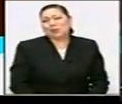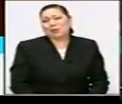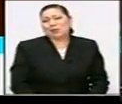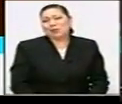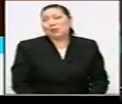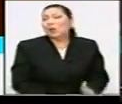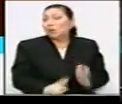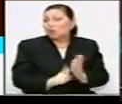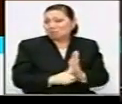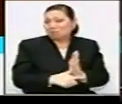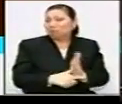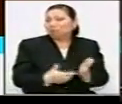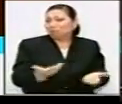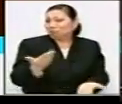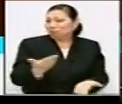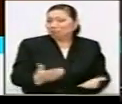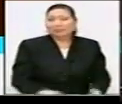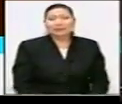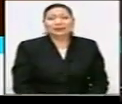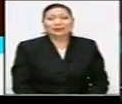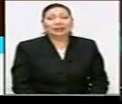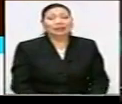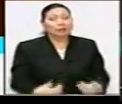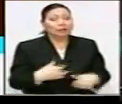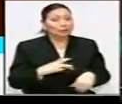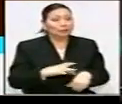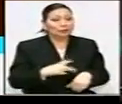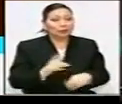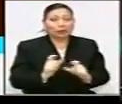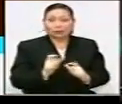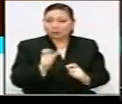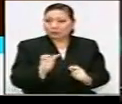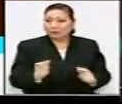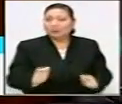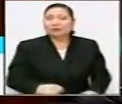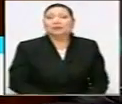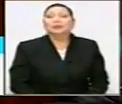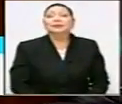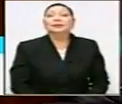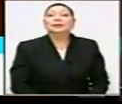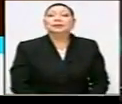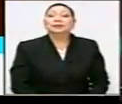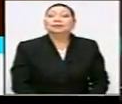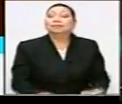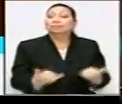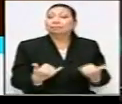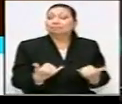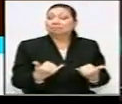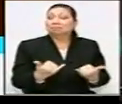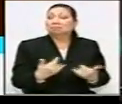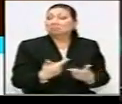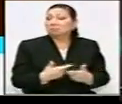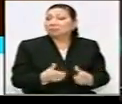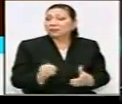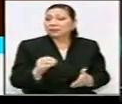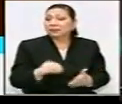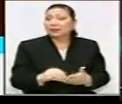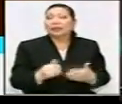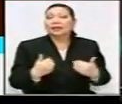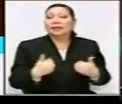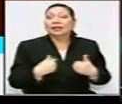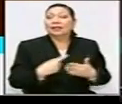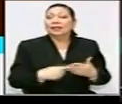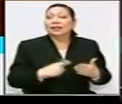y lógicamente tienen inmunidad parlamentaria. Y esa inmunidad